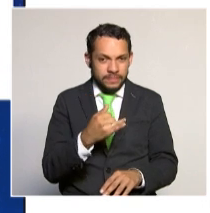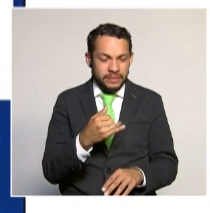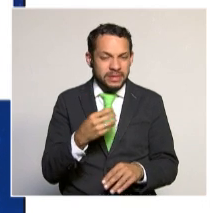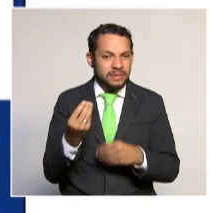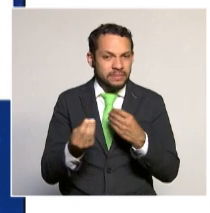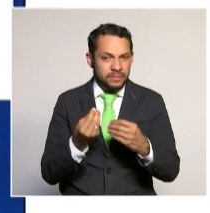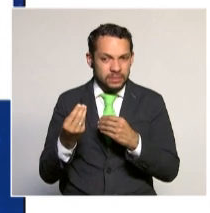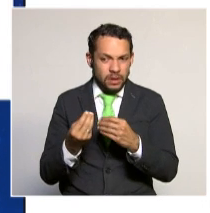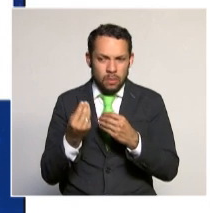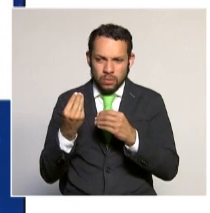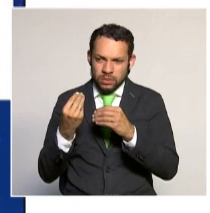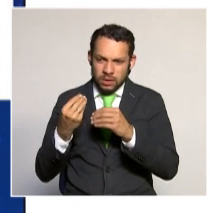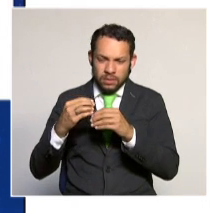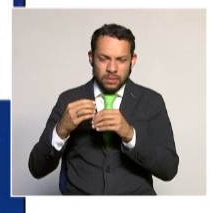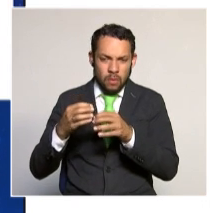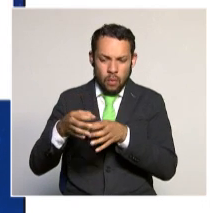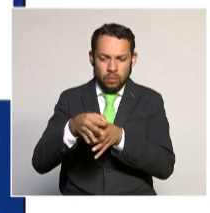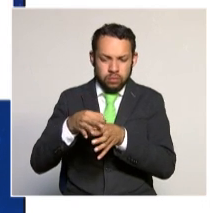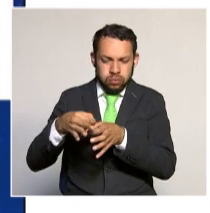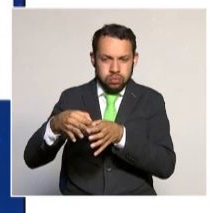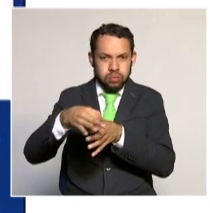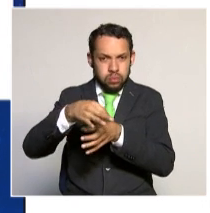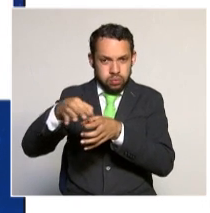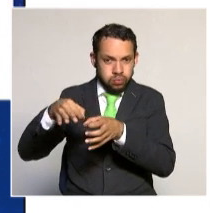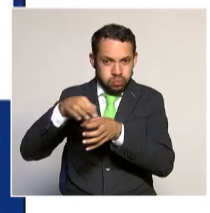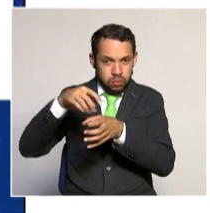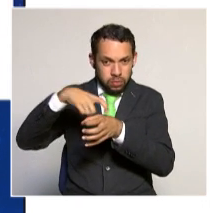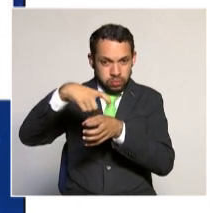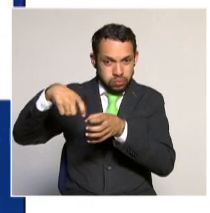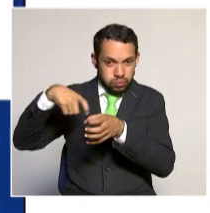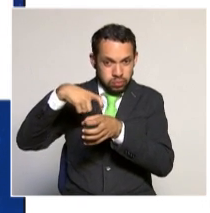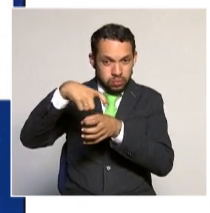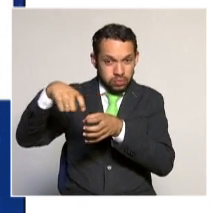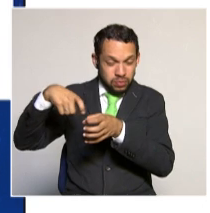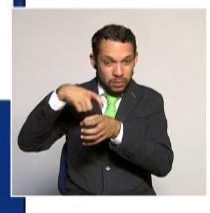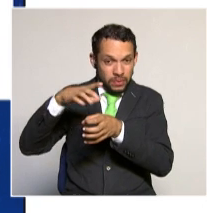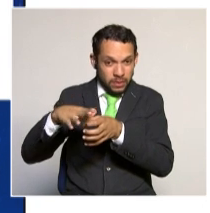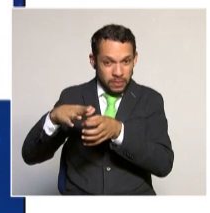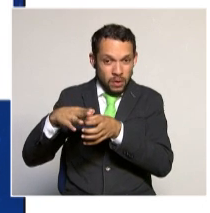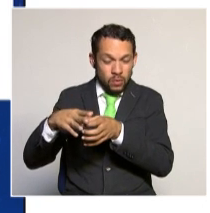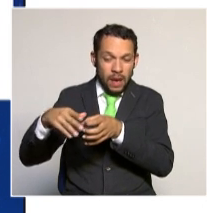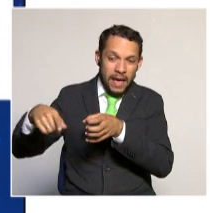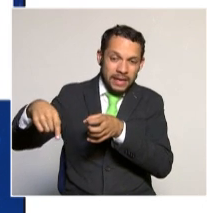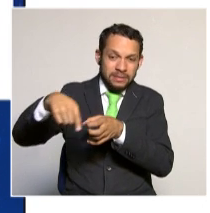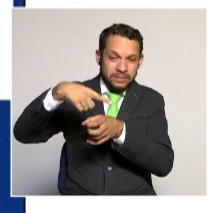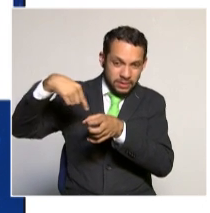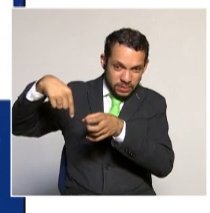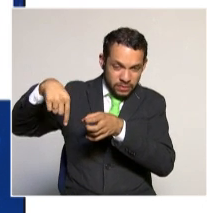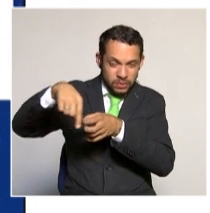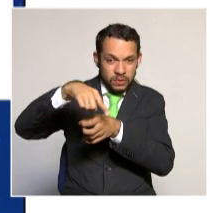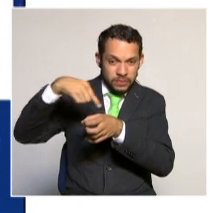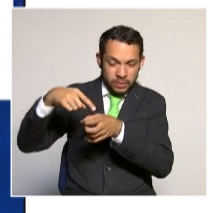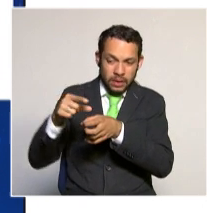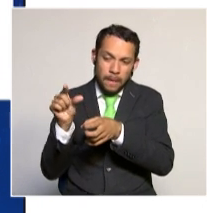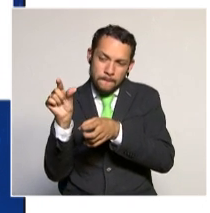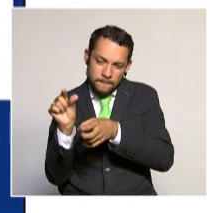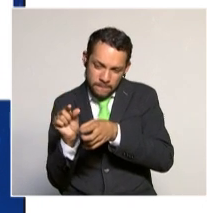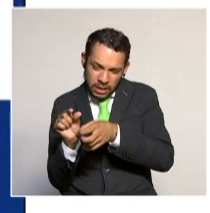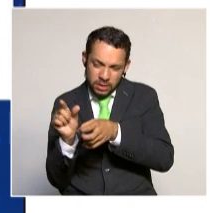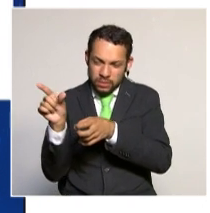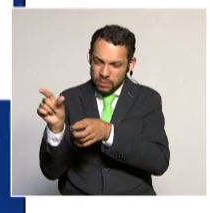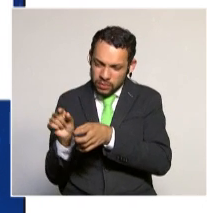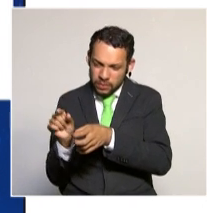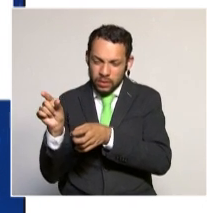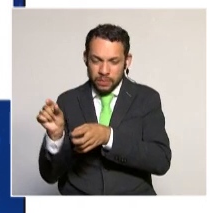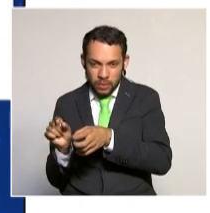entrantes severas y por lo tanto las circunvoluciones, o sea, los giros cerebrales están más pequeñitos. ¿Y dónde